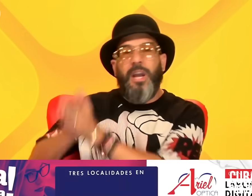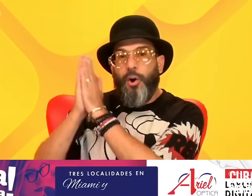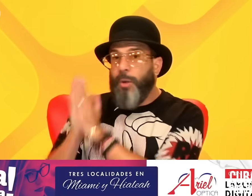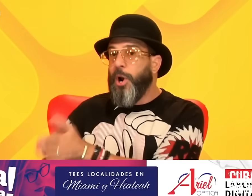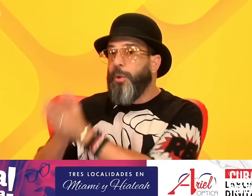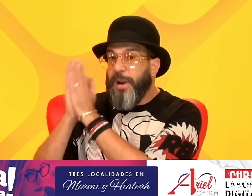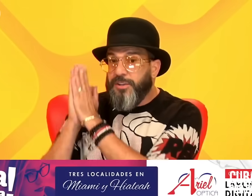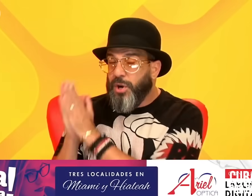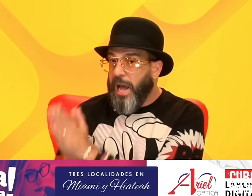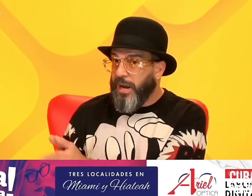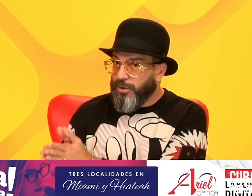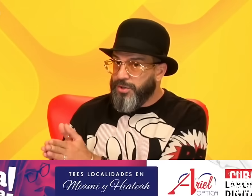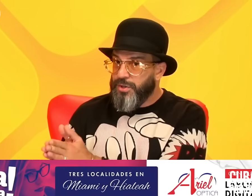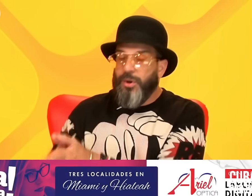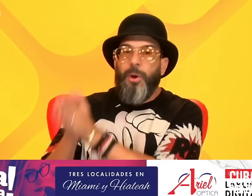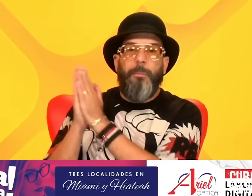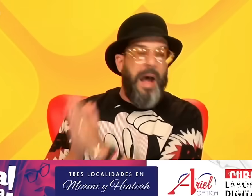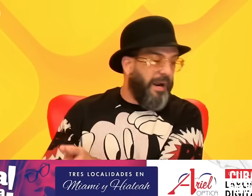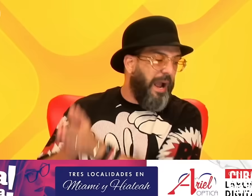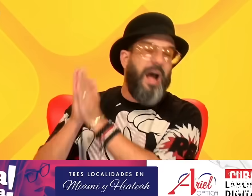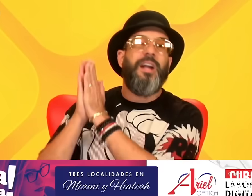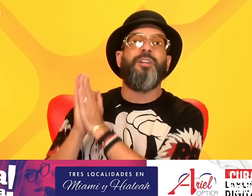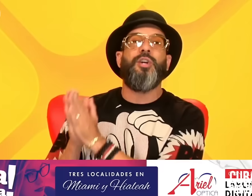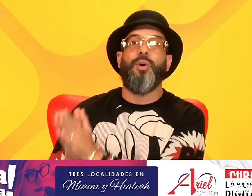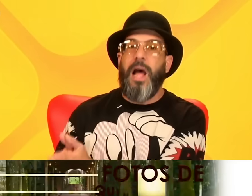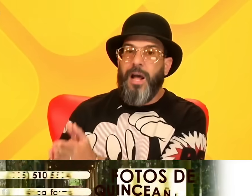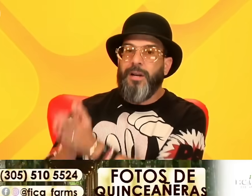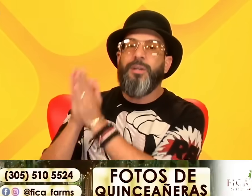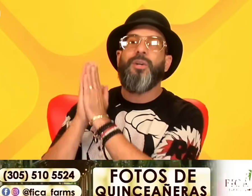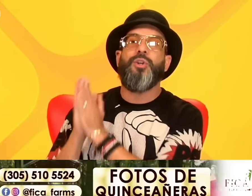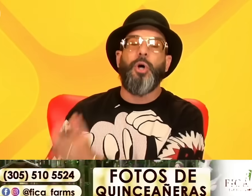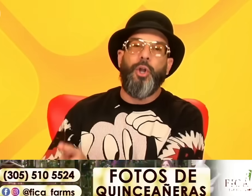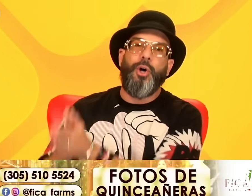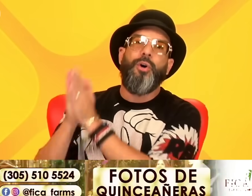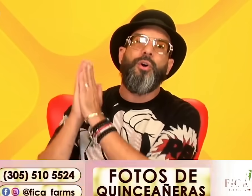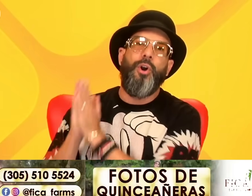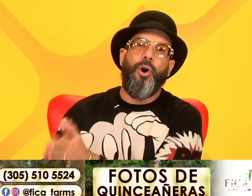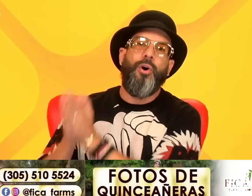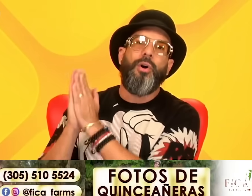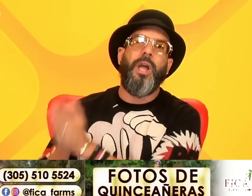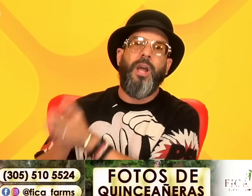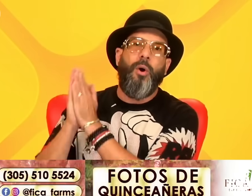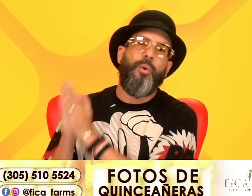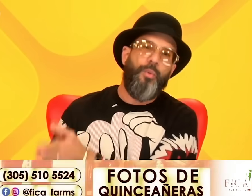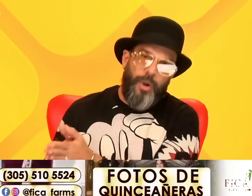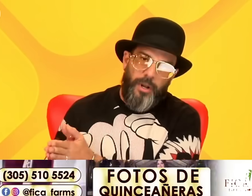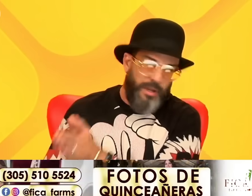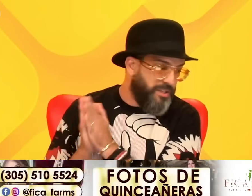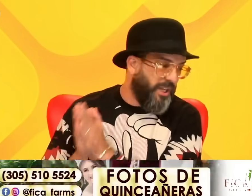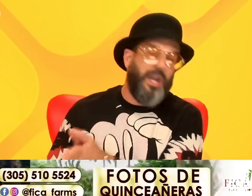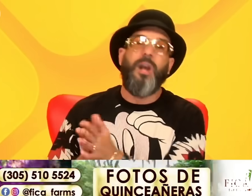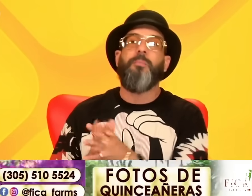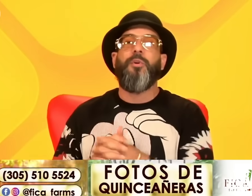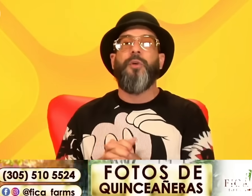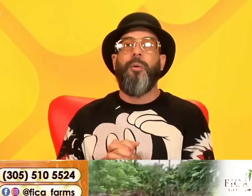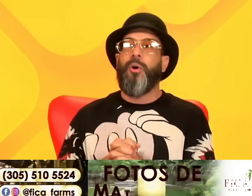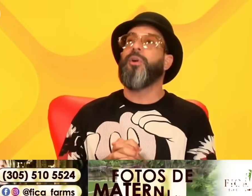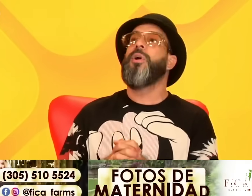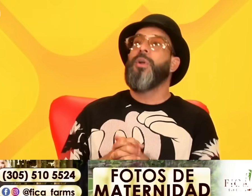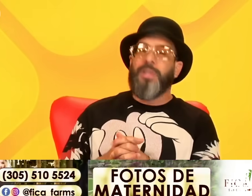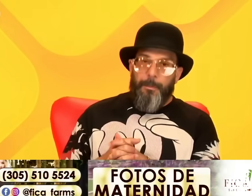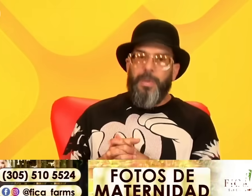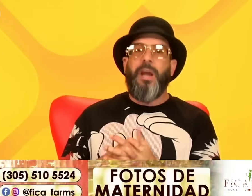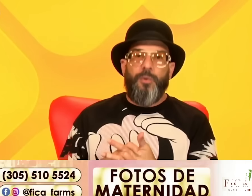y de cómo los venezolanos van a gestionar todo lo que ocurra. Así que, por